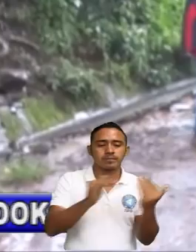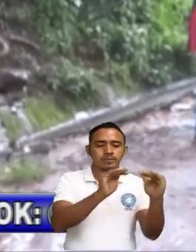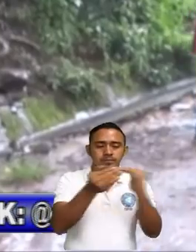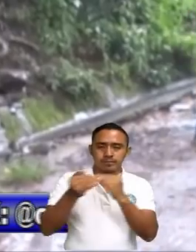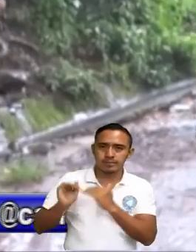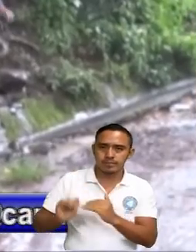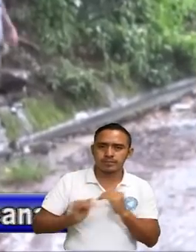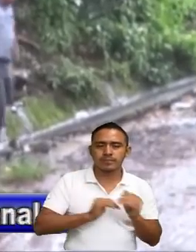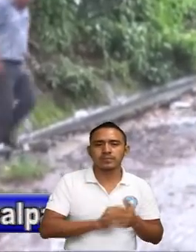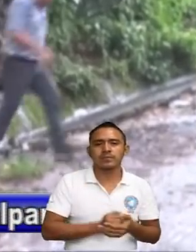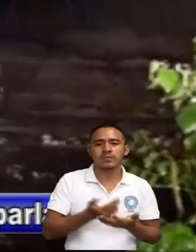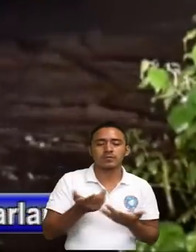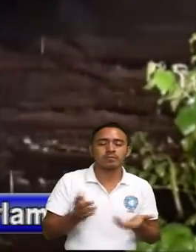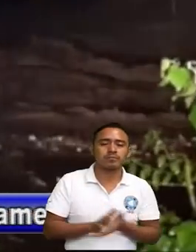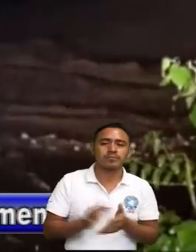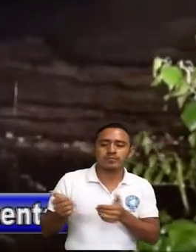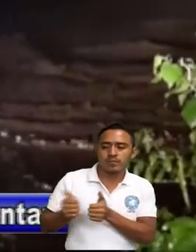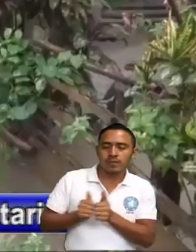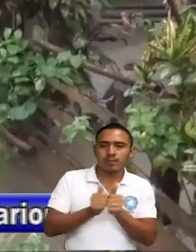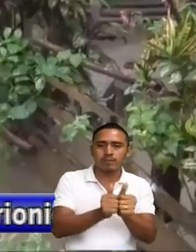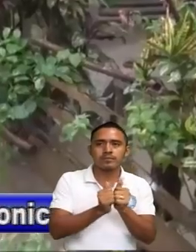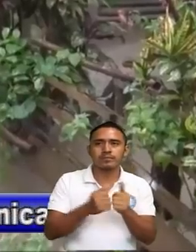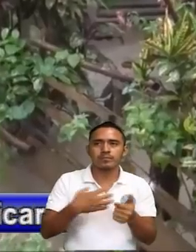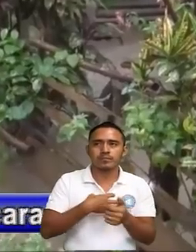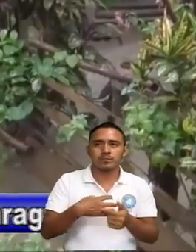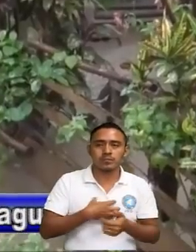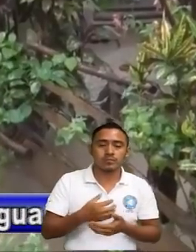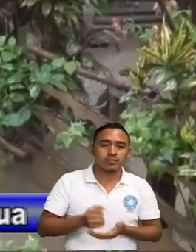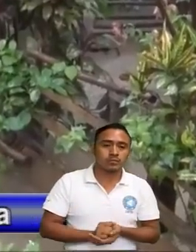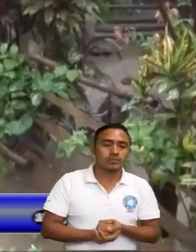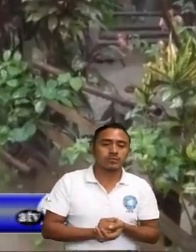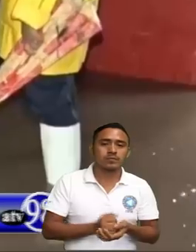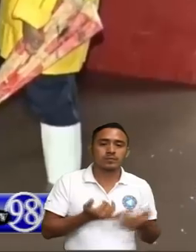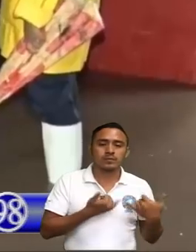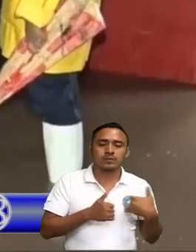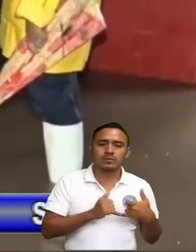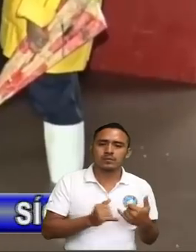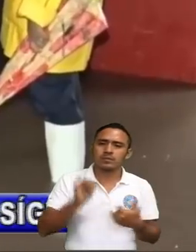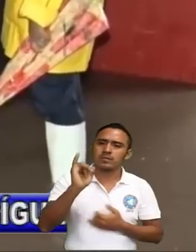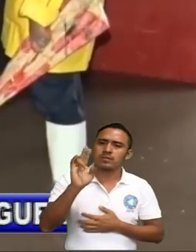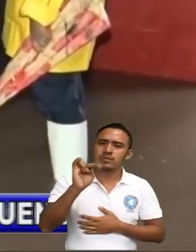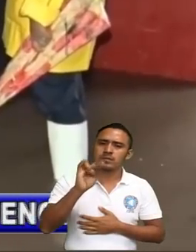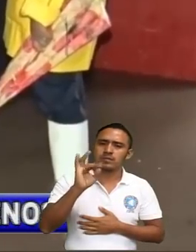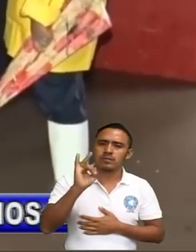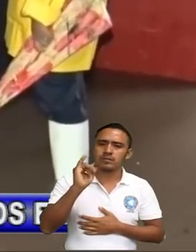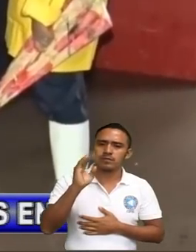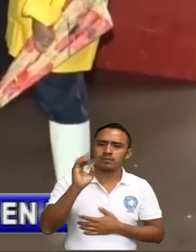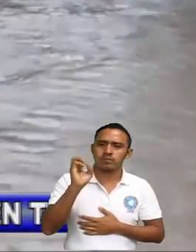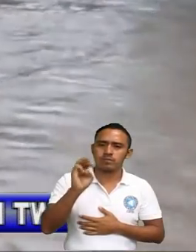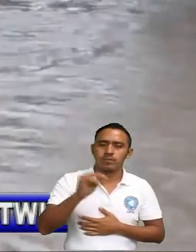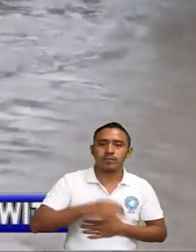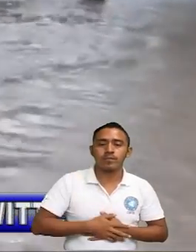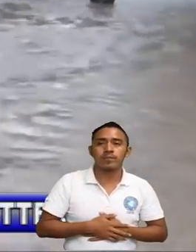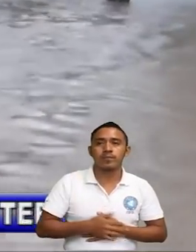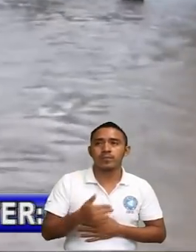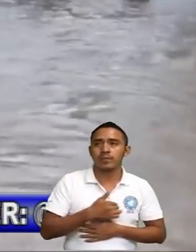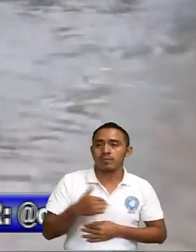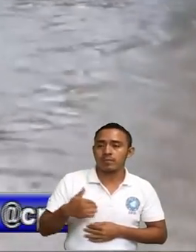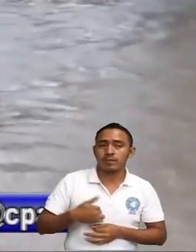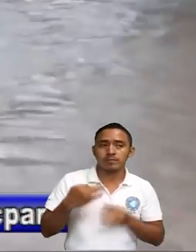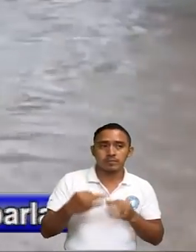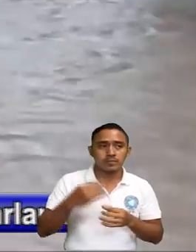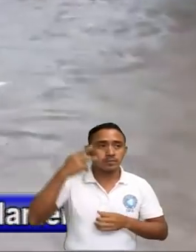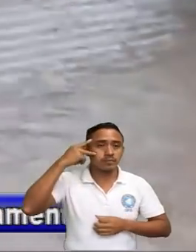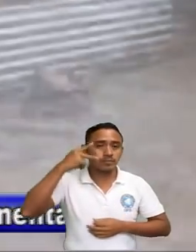nacional han sido acompañadas por el Instituto Nicaragüense de Fomento Municipal INIFON. Esta institución ha